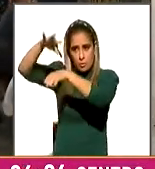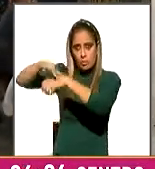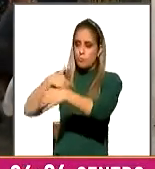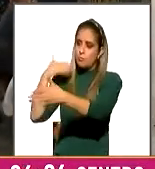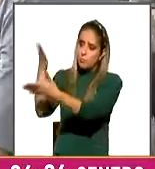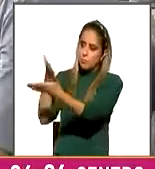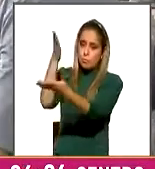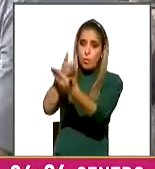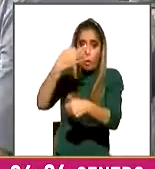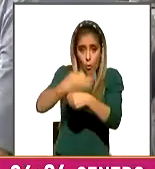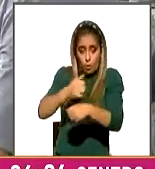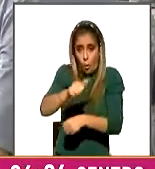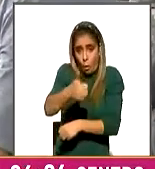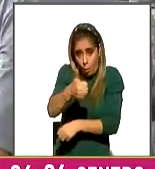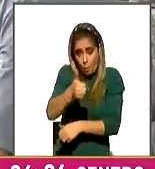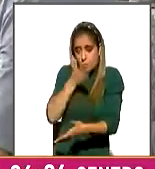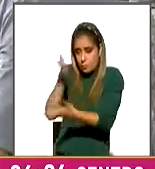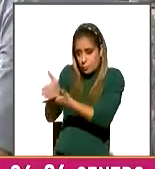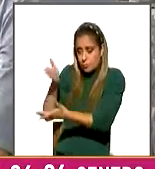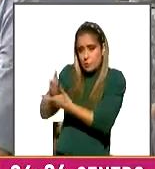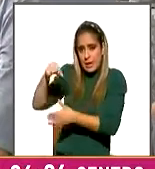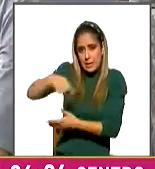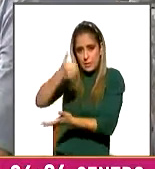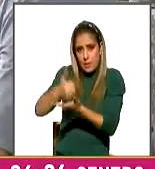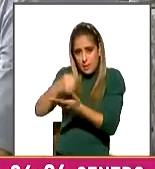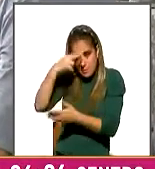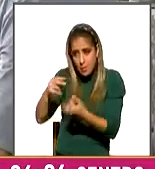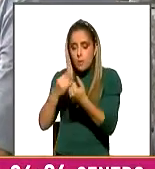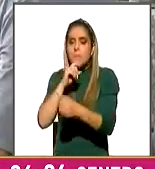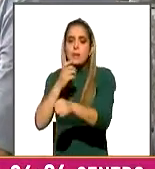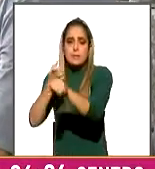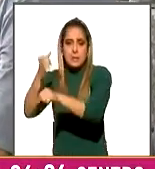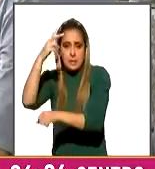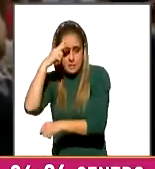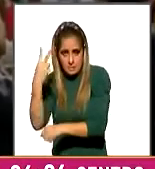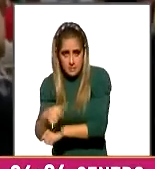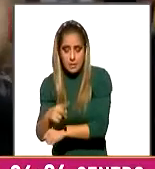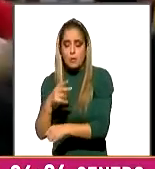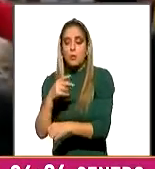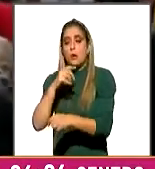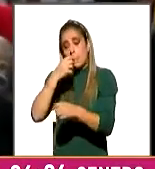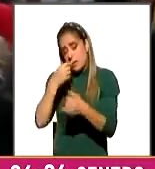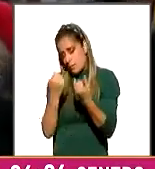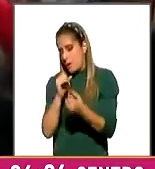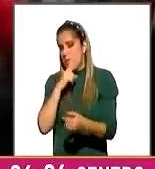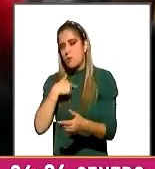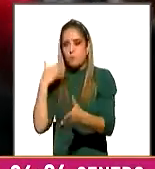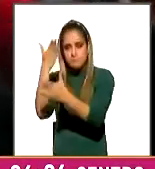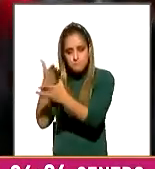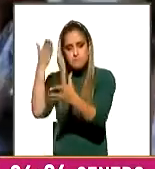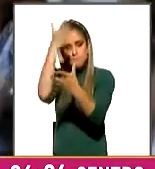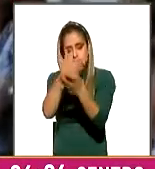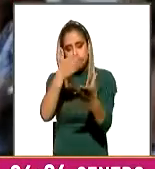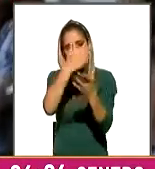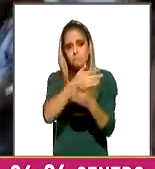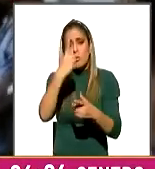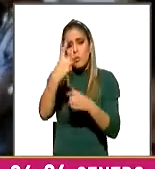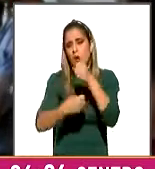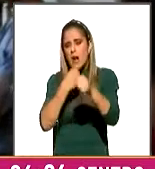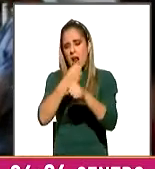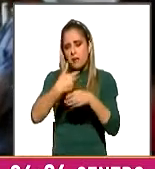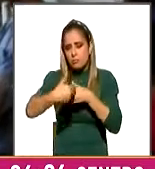hicimos un compromiso de recorrer las 1.145 unidades médicas en el país, ya llevamos 11 recorridas en la Ciudad de México, en